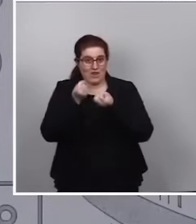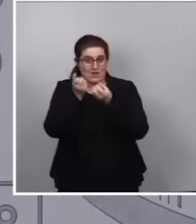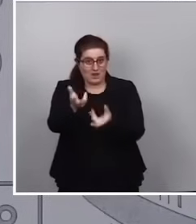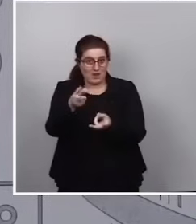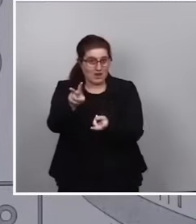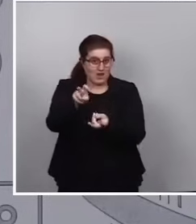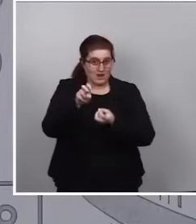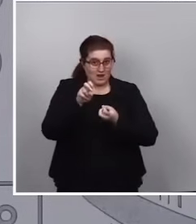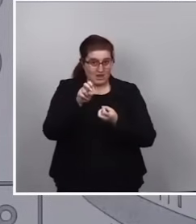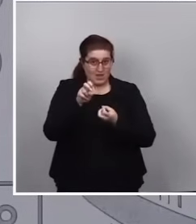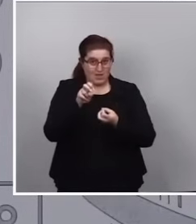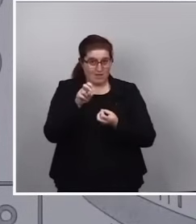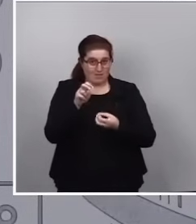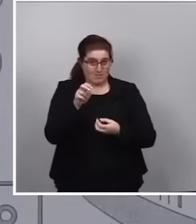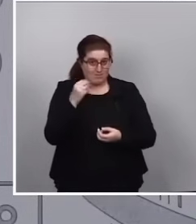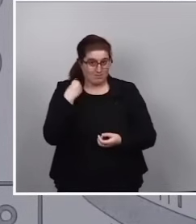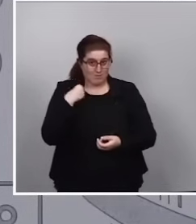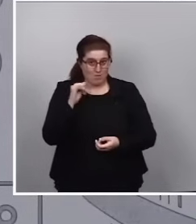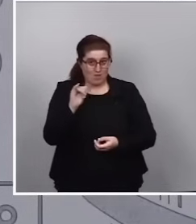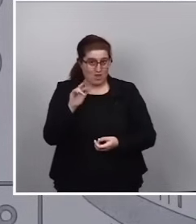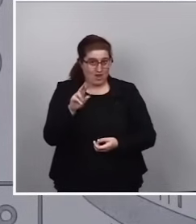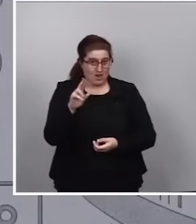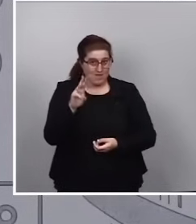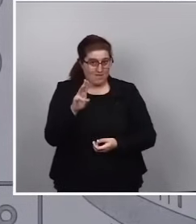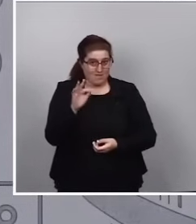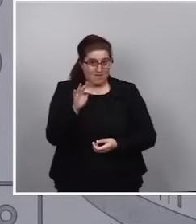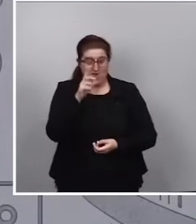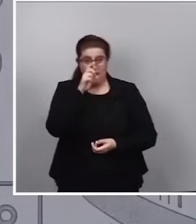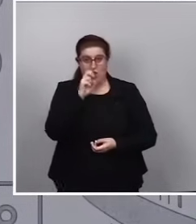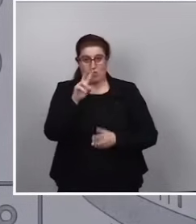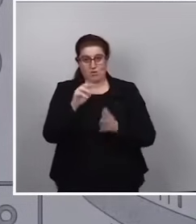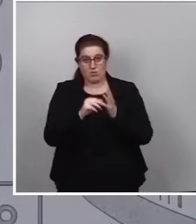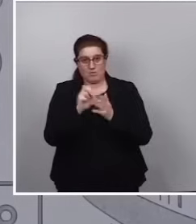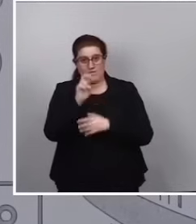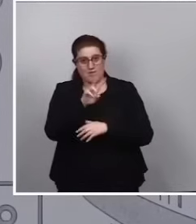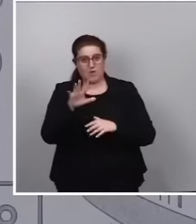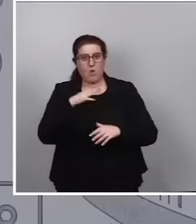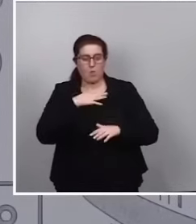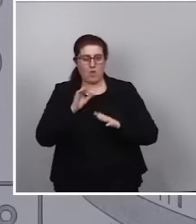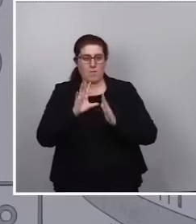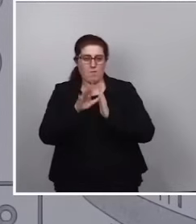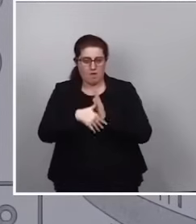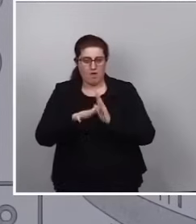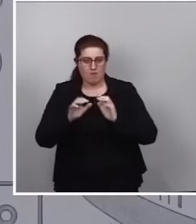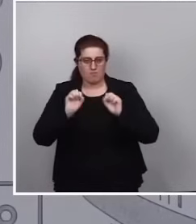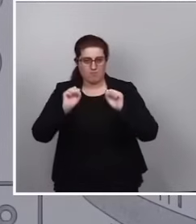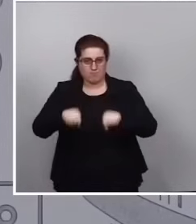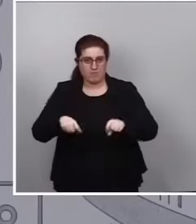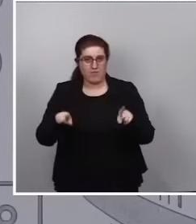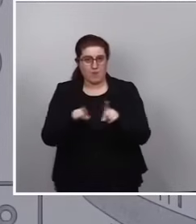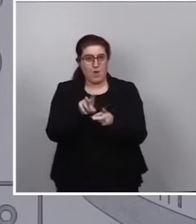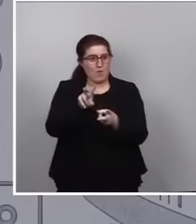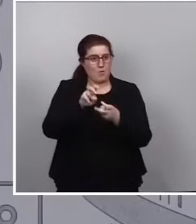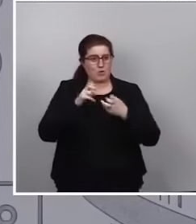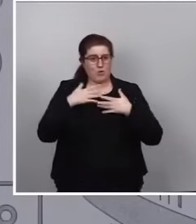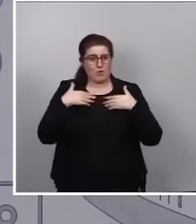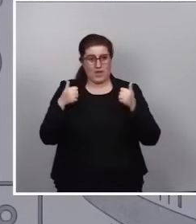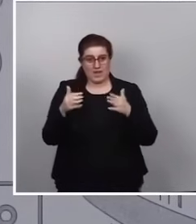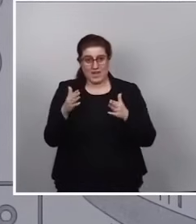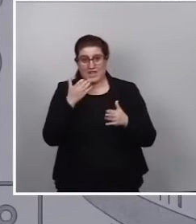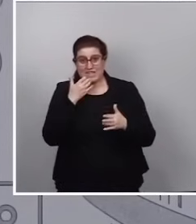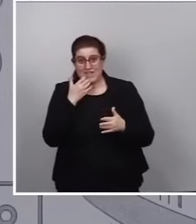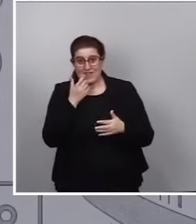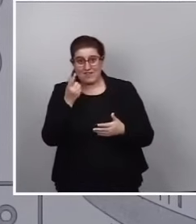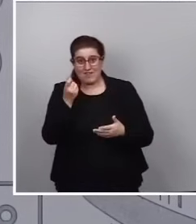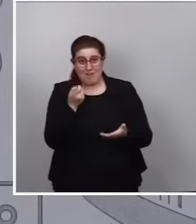de la renta del irpf en el año 2025 Así como cualquier otro impuesto que tuviesen pendiente